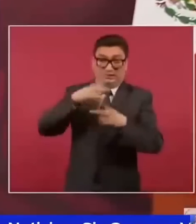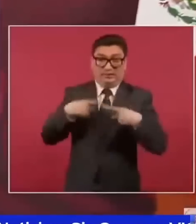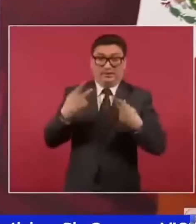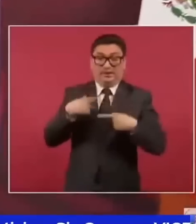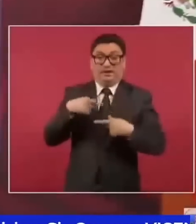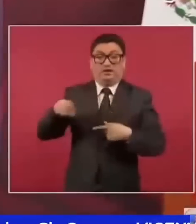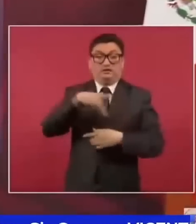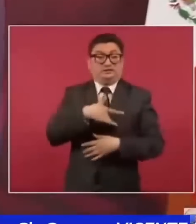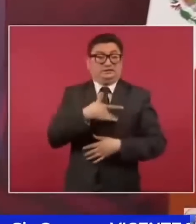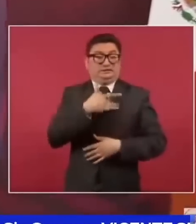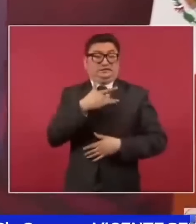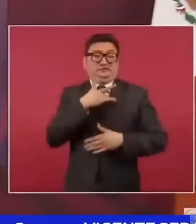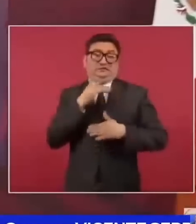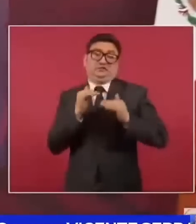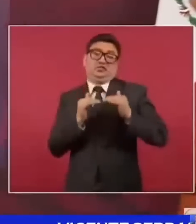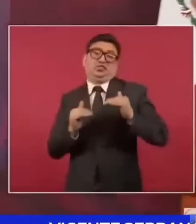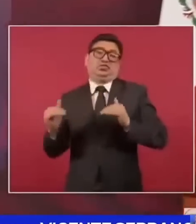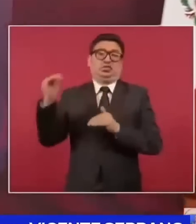intocables.